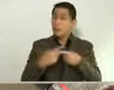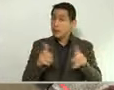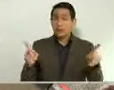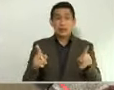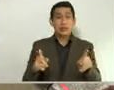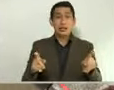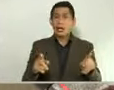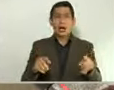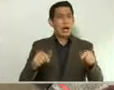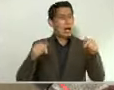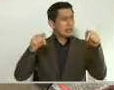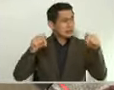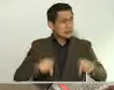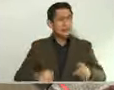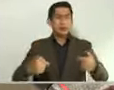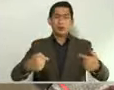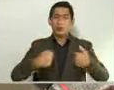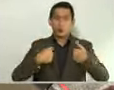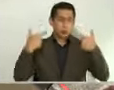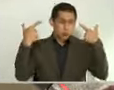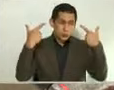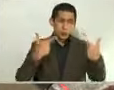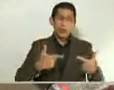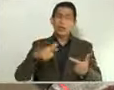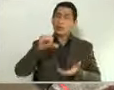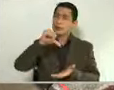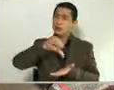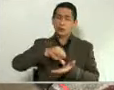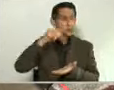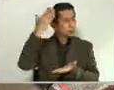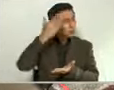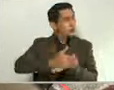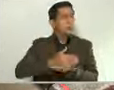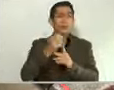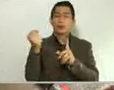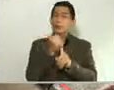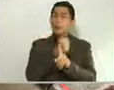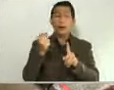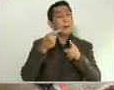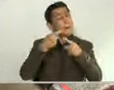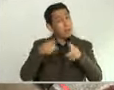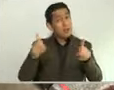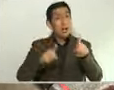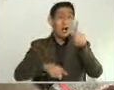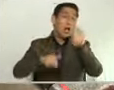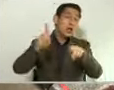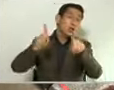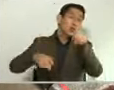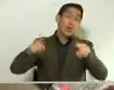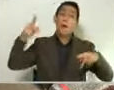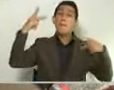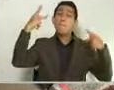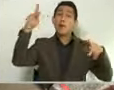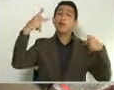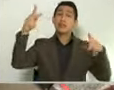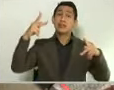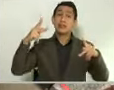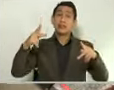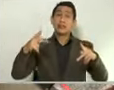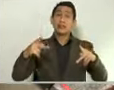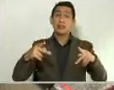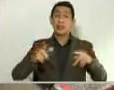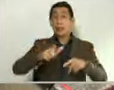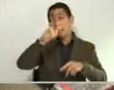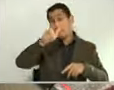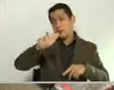se mete a destruir la ciudad. Pero aquí al parecer hay algunas personas, políticos más que nada, que quieren convertir esta